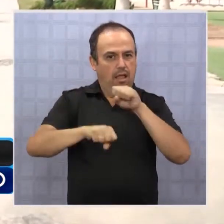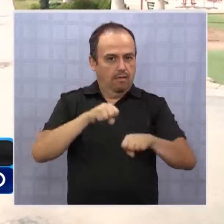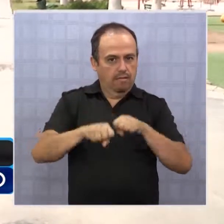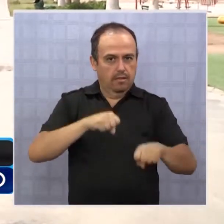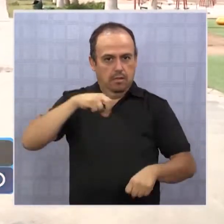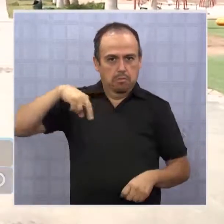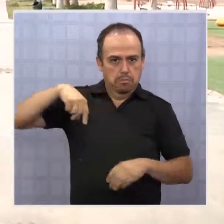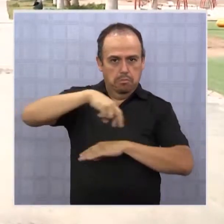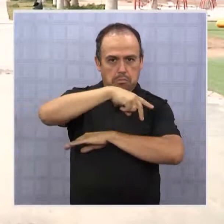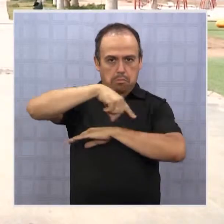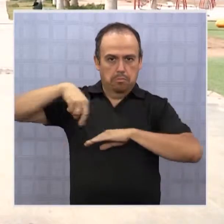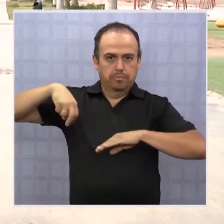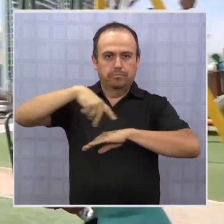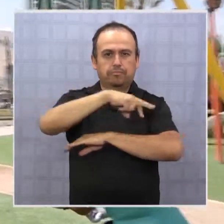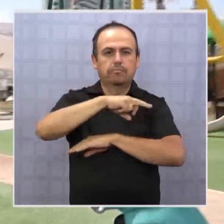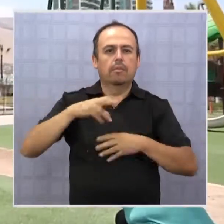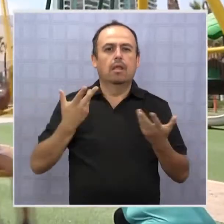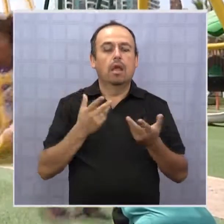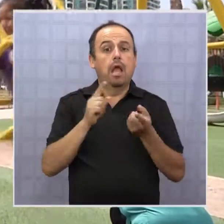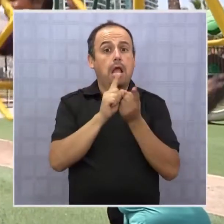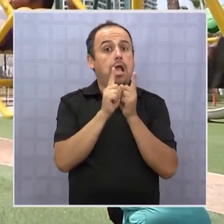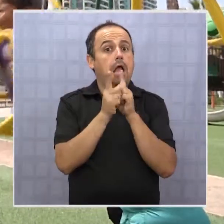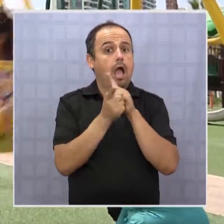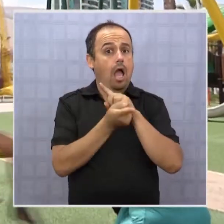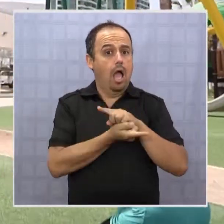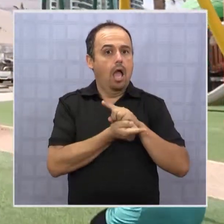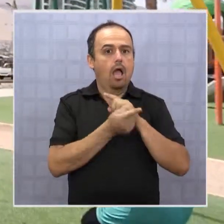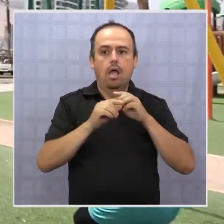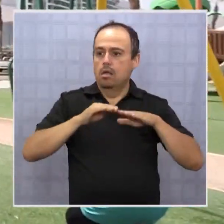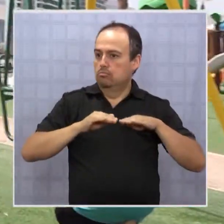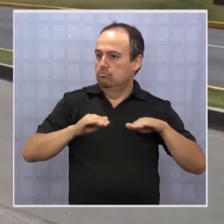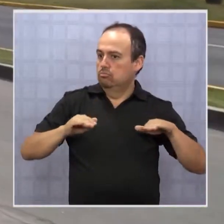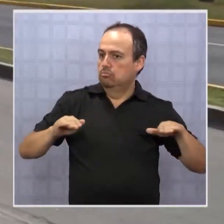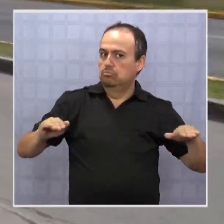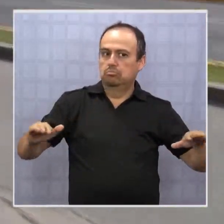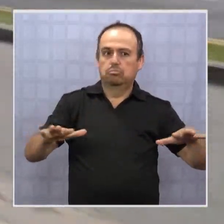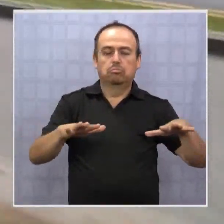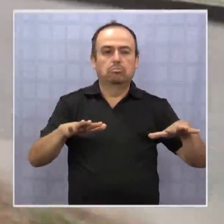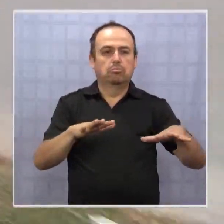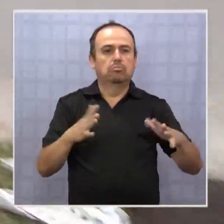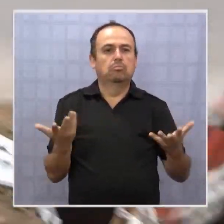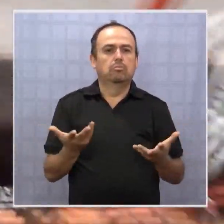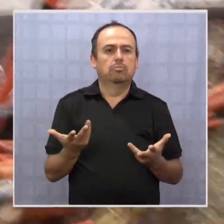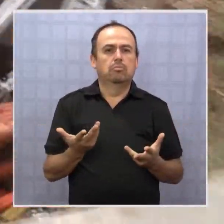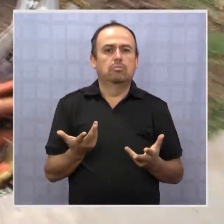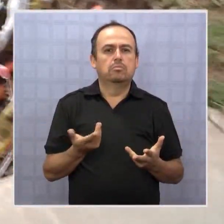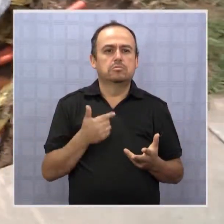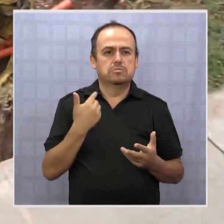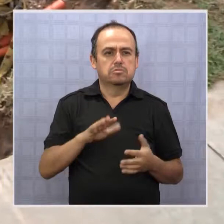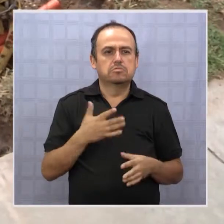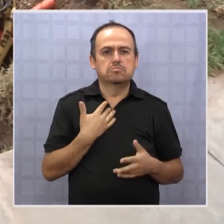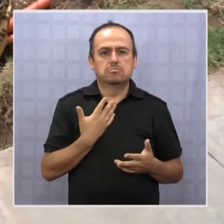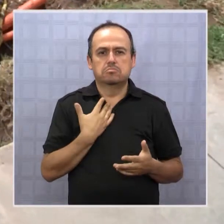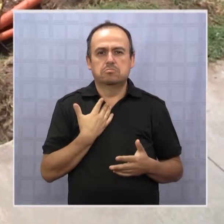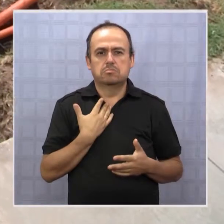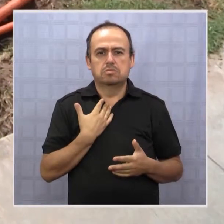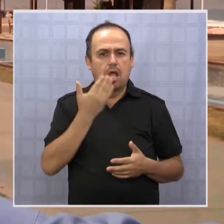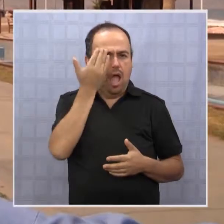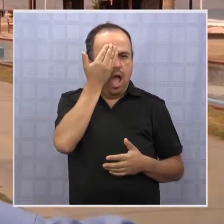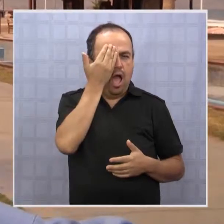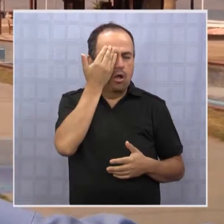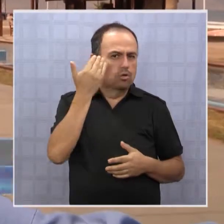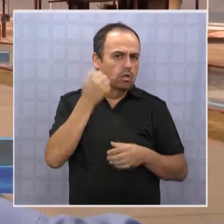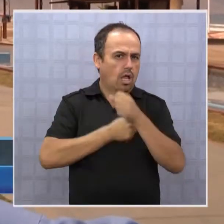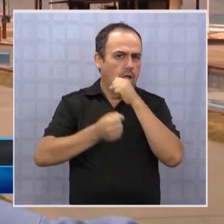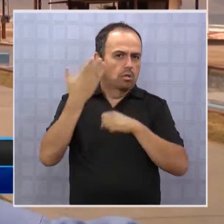Ciclistas y peatones reconocen que se están produciendo cambios en las instalaciones del sector. Estoy andando en bicicleta desde ya agosto del año